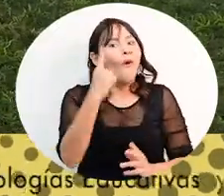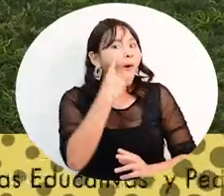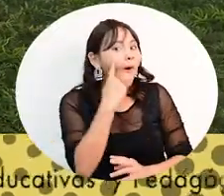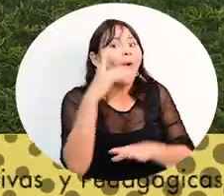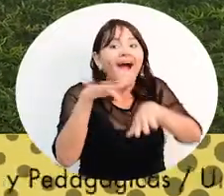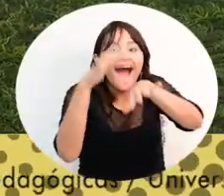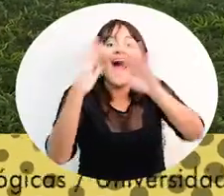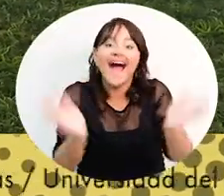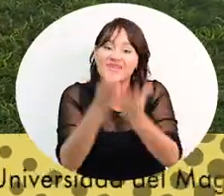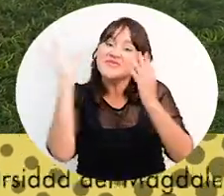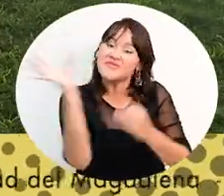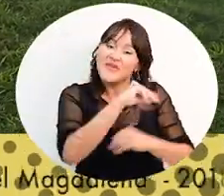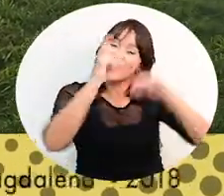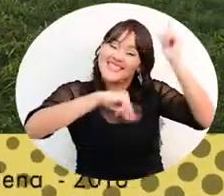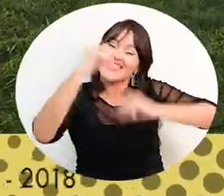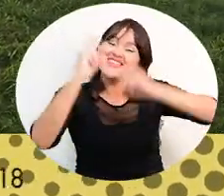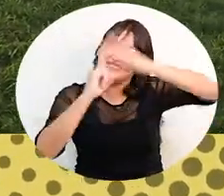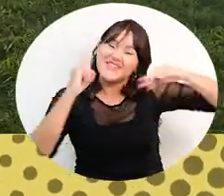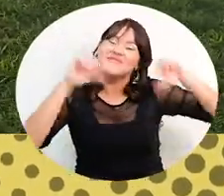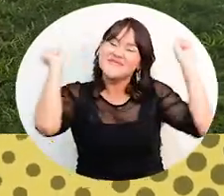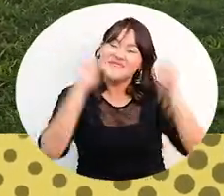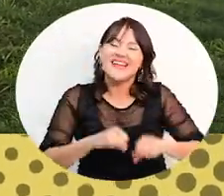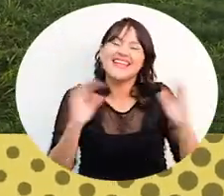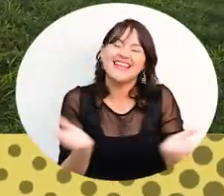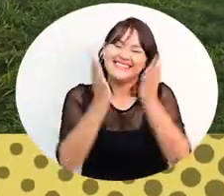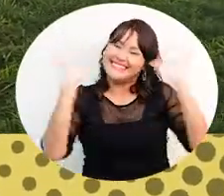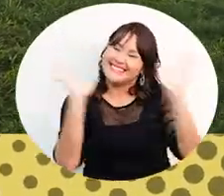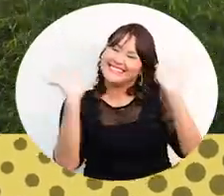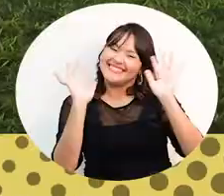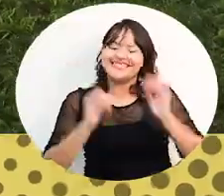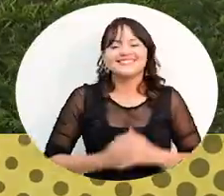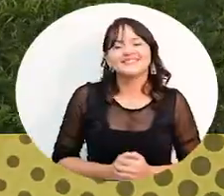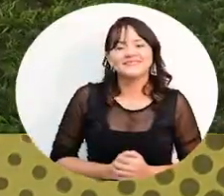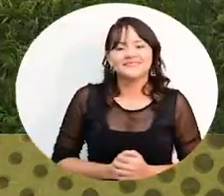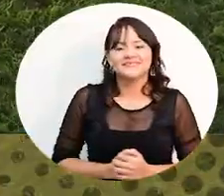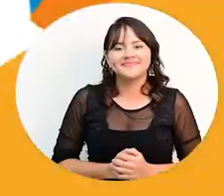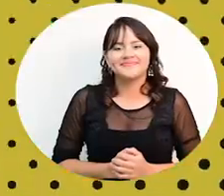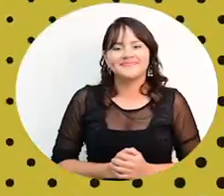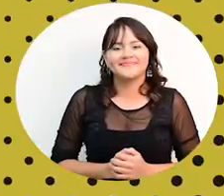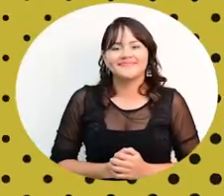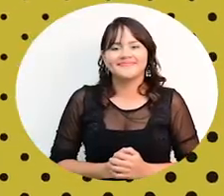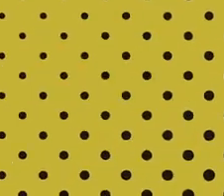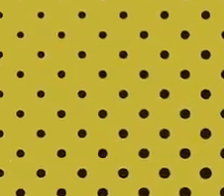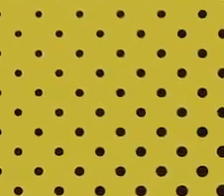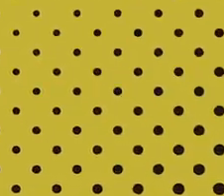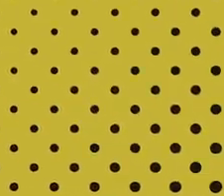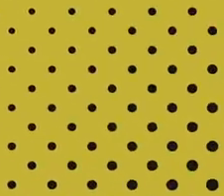Ey, pelados, pónganse pilas. Todos podemos ser estrellas Uni Magdalena. ¡Chao! ¡Chao, chao!